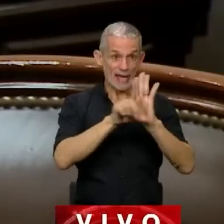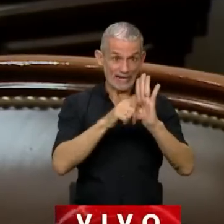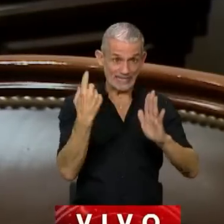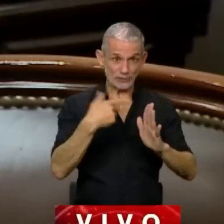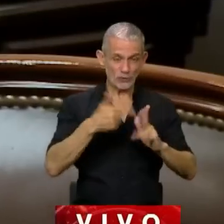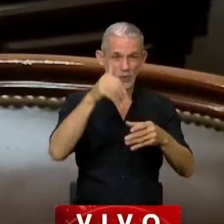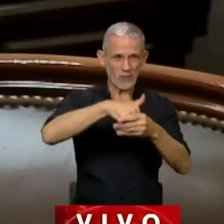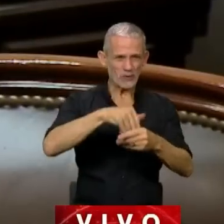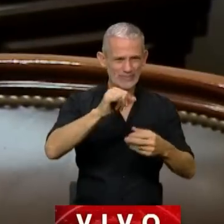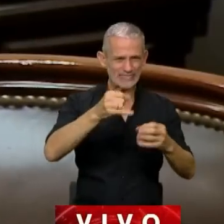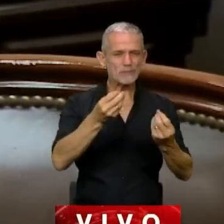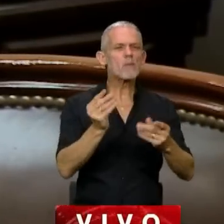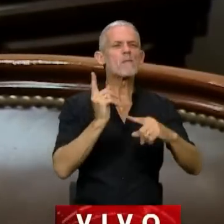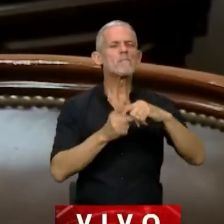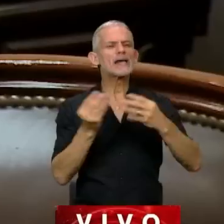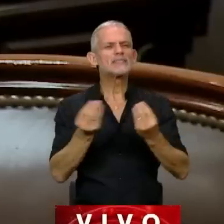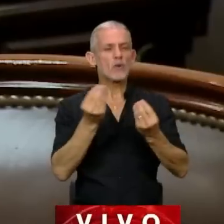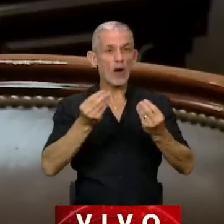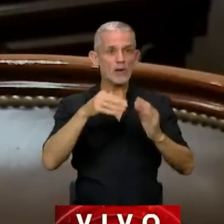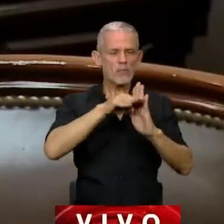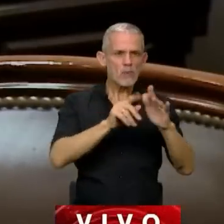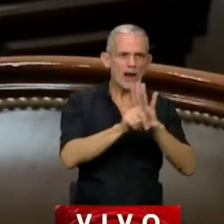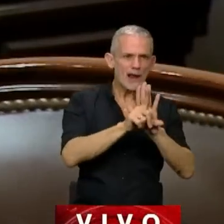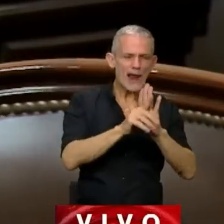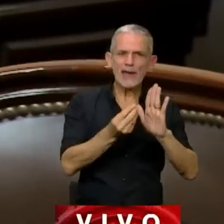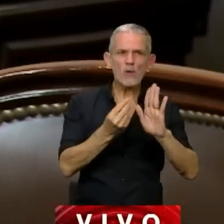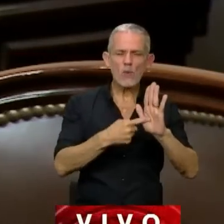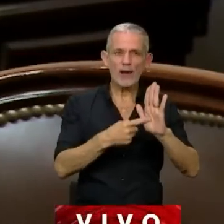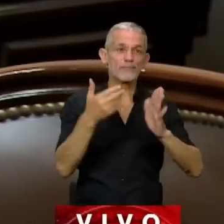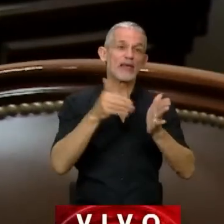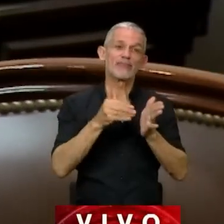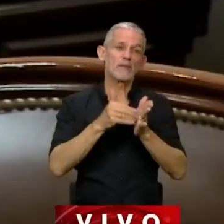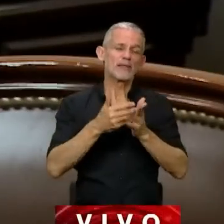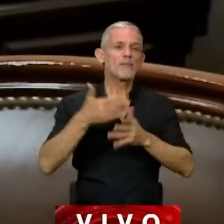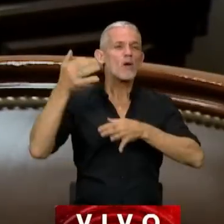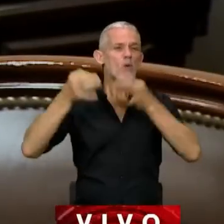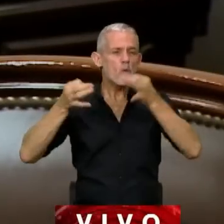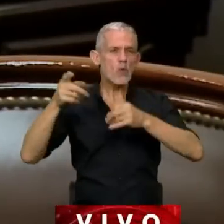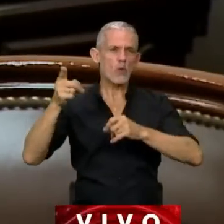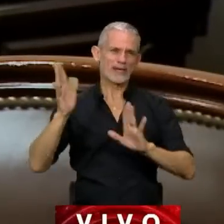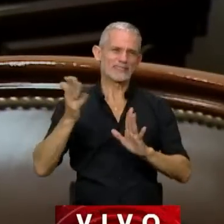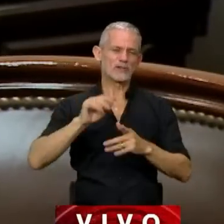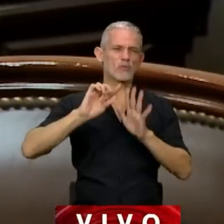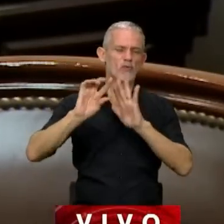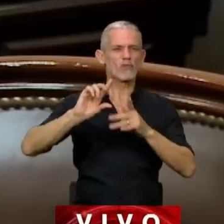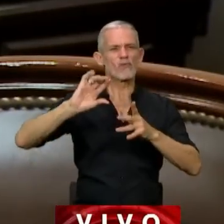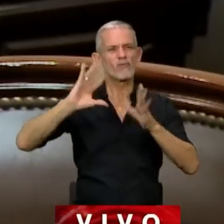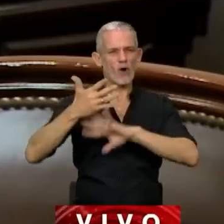que nosotros votamos. Las normas también se construyen con la jurisprudencia y con la